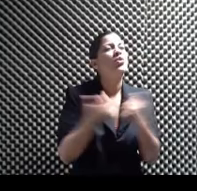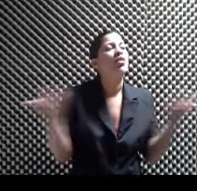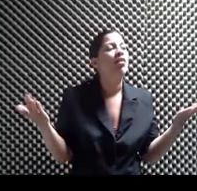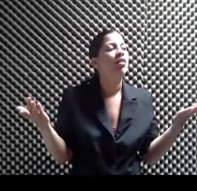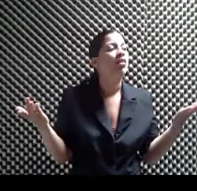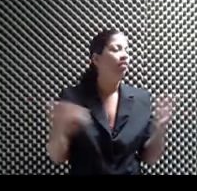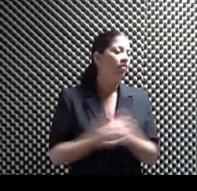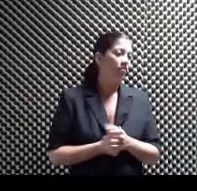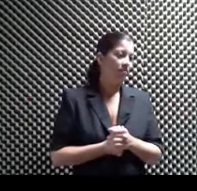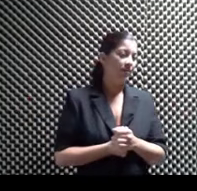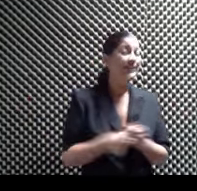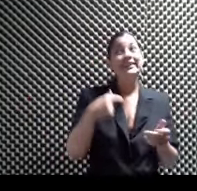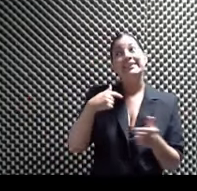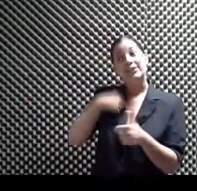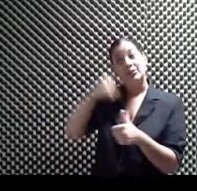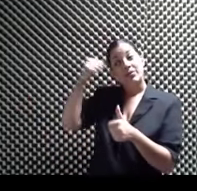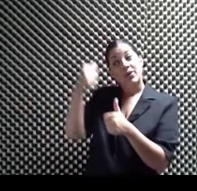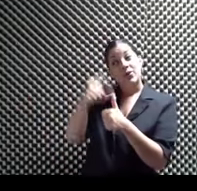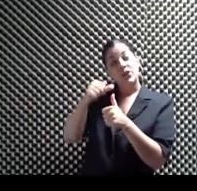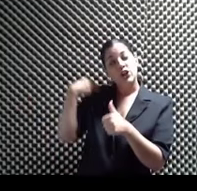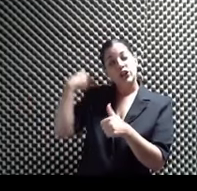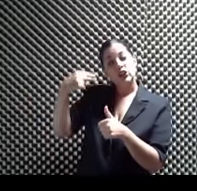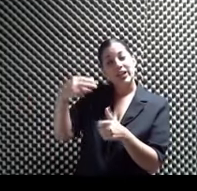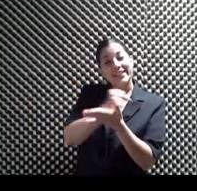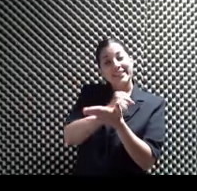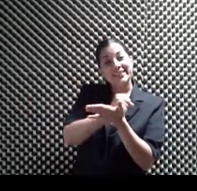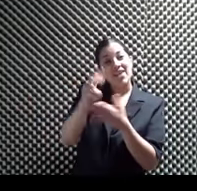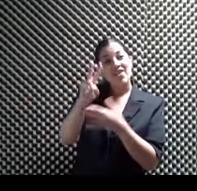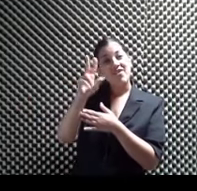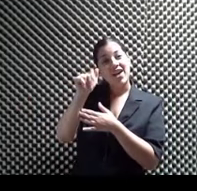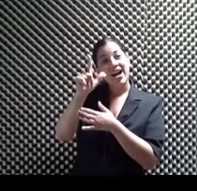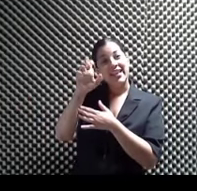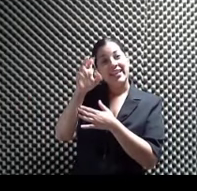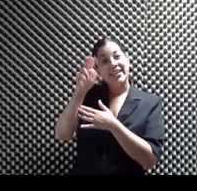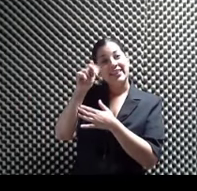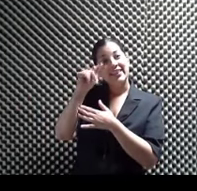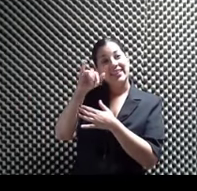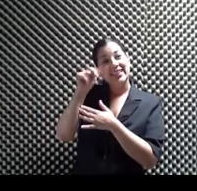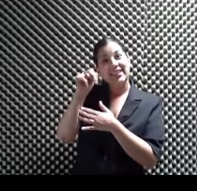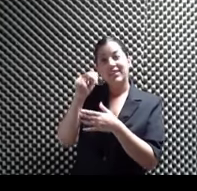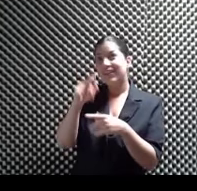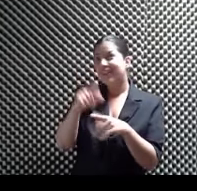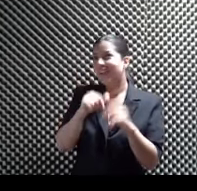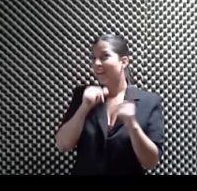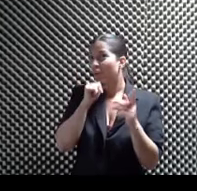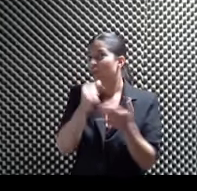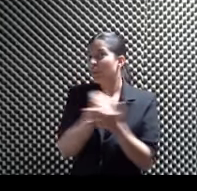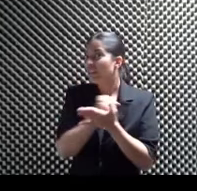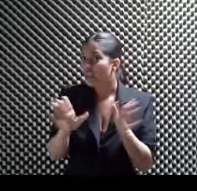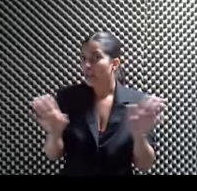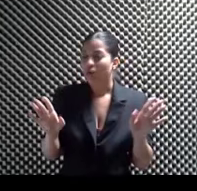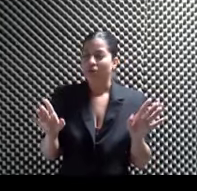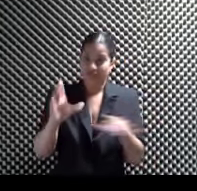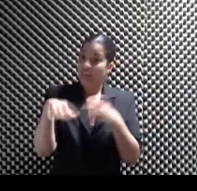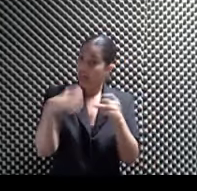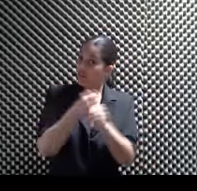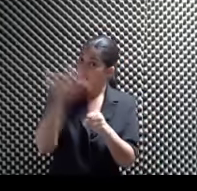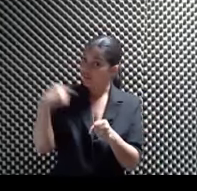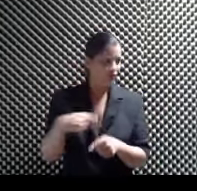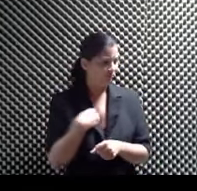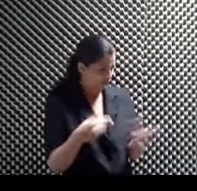Yo todavía me acuerdo De la historia de San Valentín Que nunca fue santo Y a San Valentín La hiciste el año pasado ¿Tú quieres que la vuelva a traer? No, no Bueno, porque la bajó